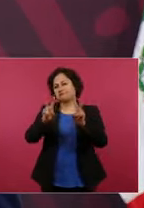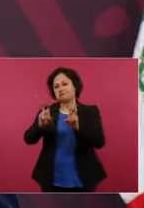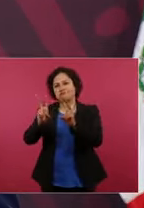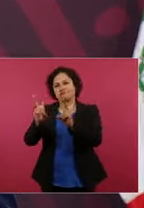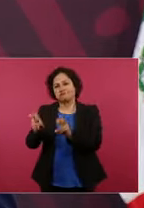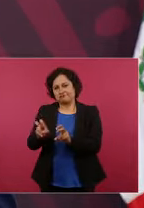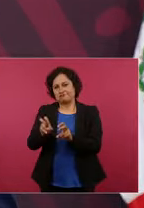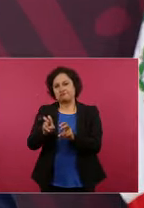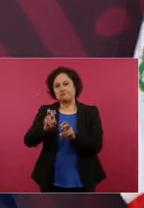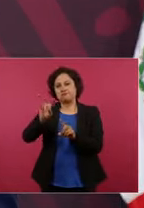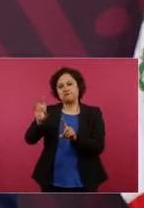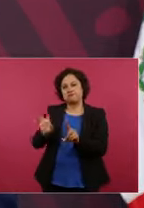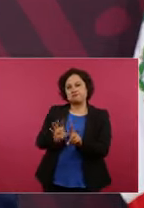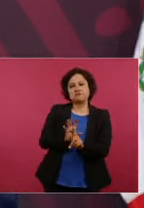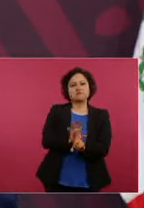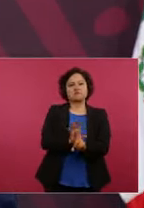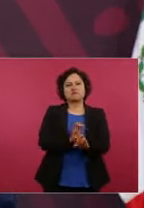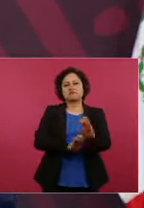preferencias.